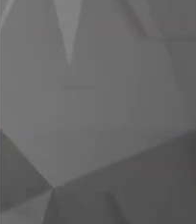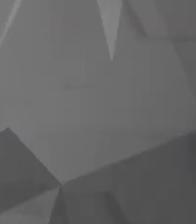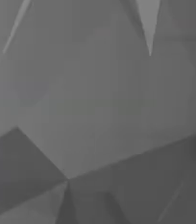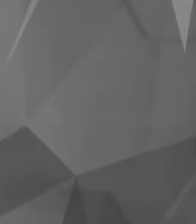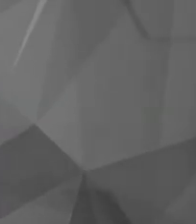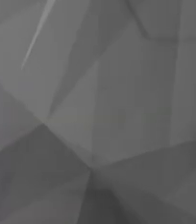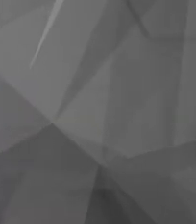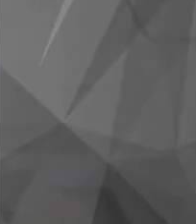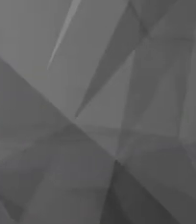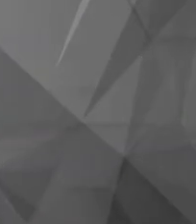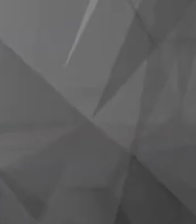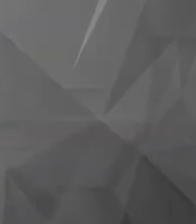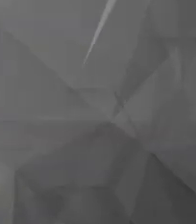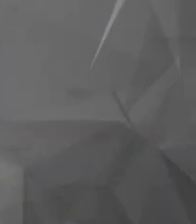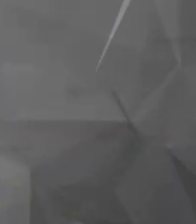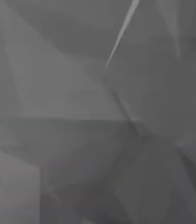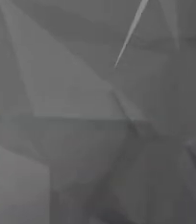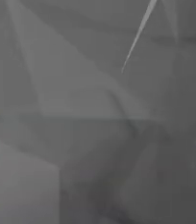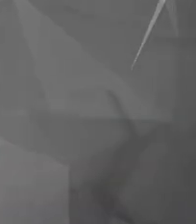¡Gracias!